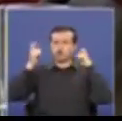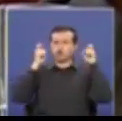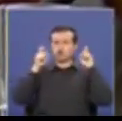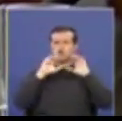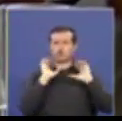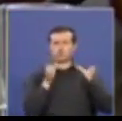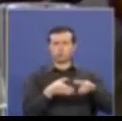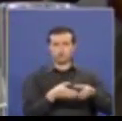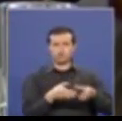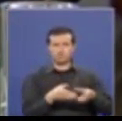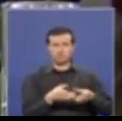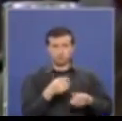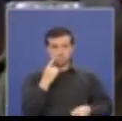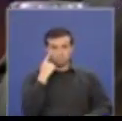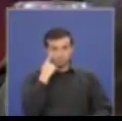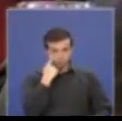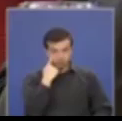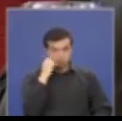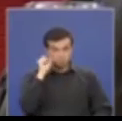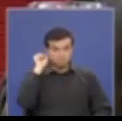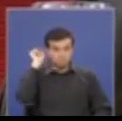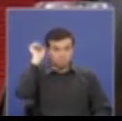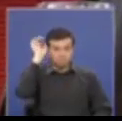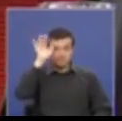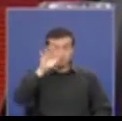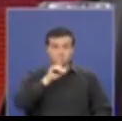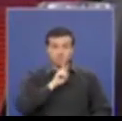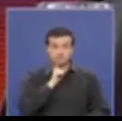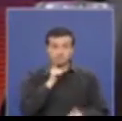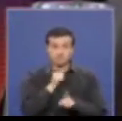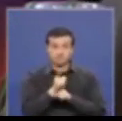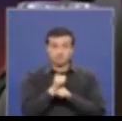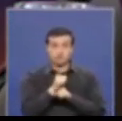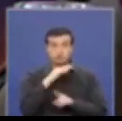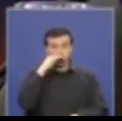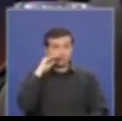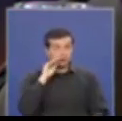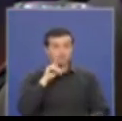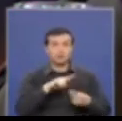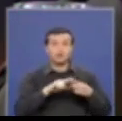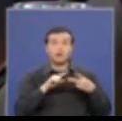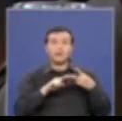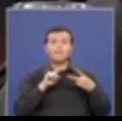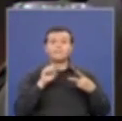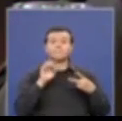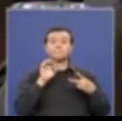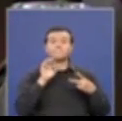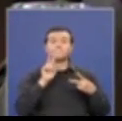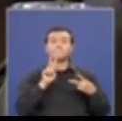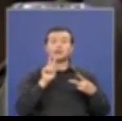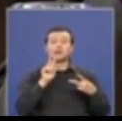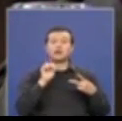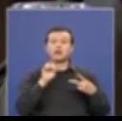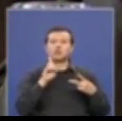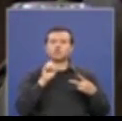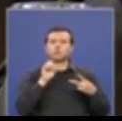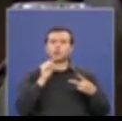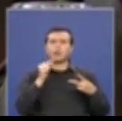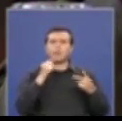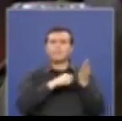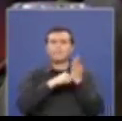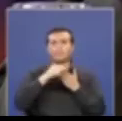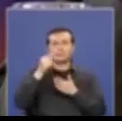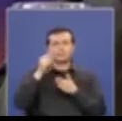bloque. Vean la siguiente grabación de Jaime Nebot con Franklin Verduga, ministro de Estado, ministro